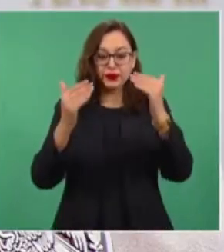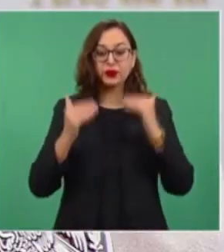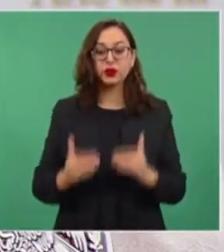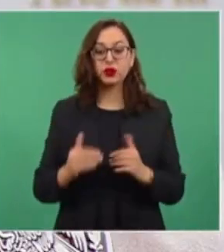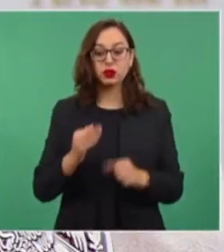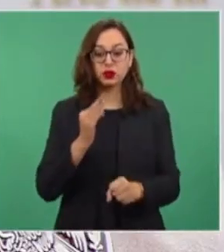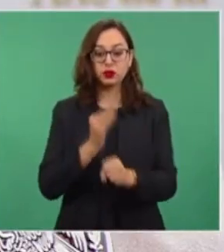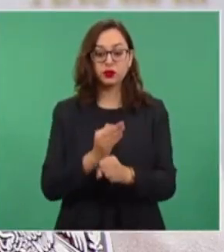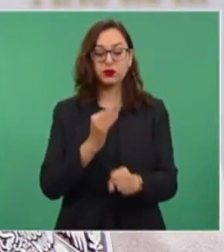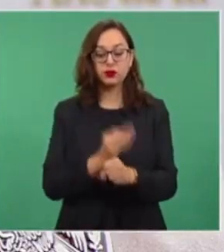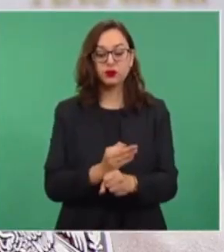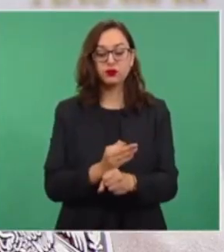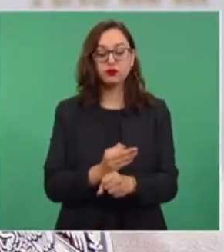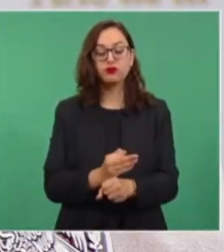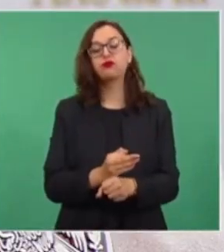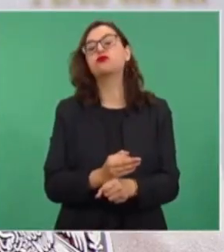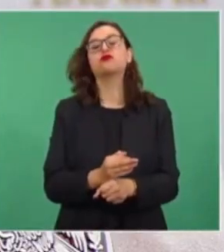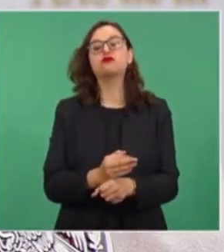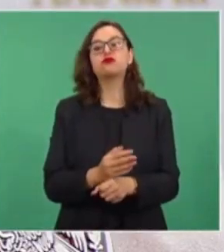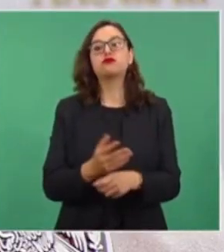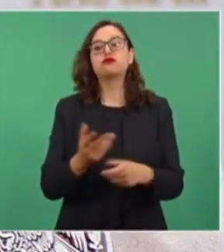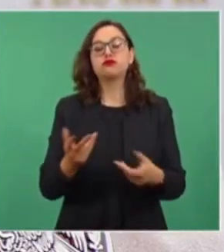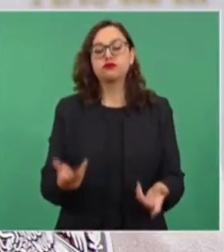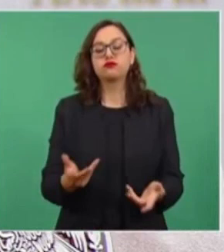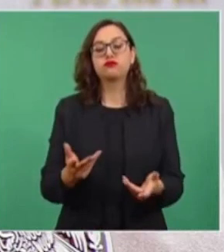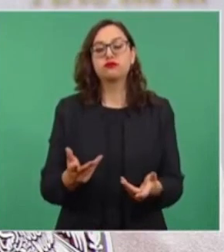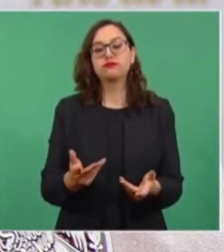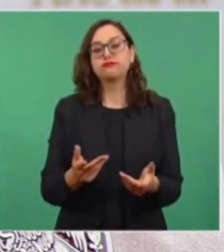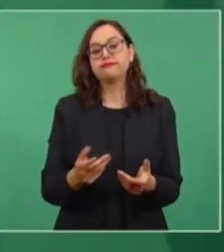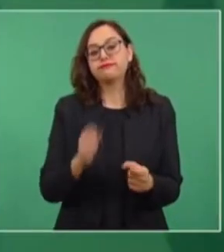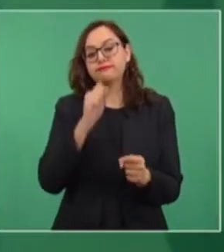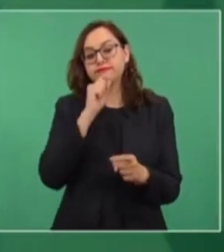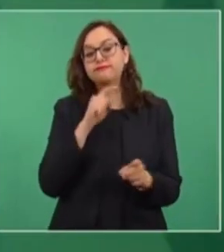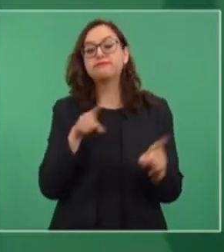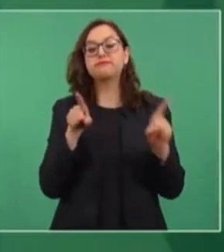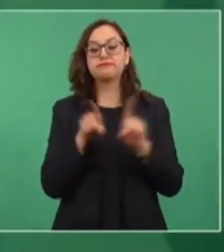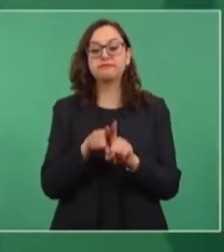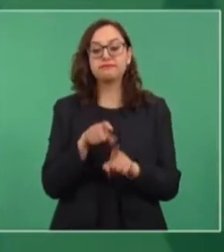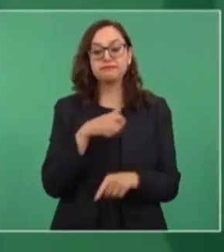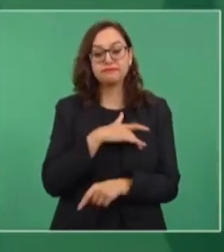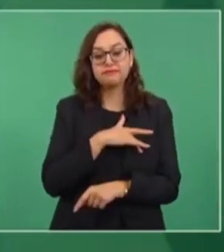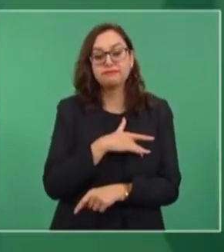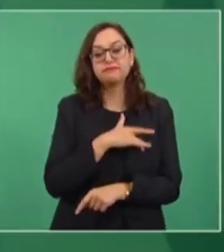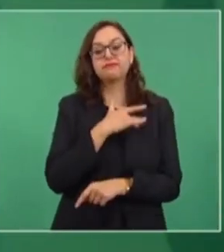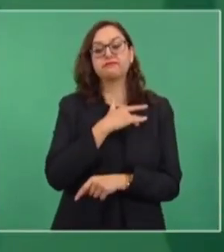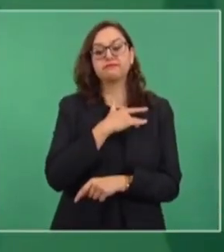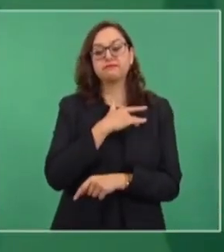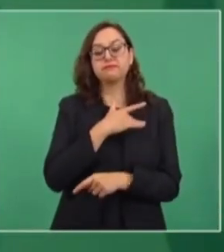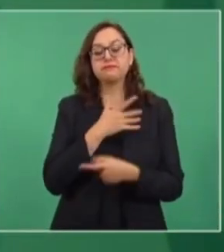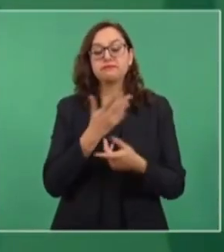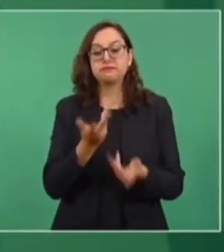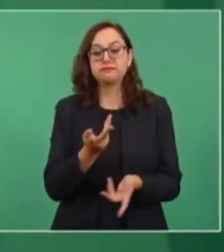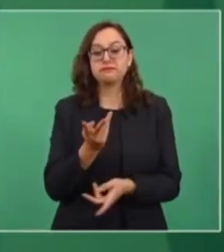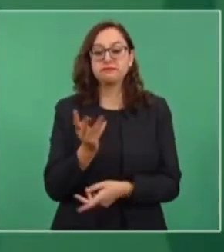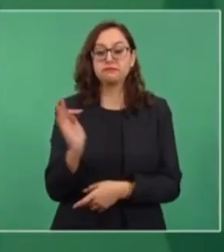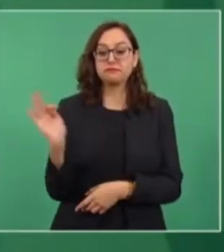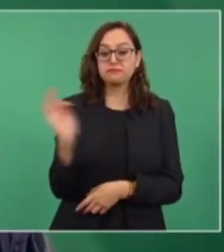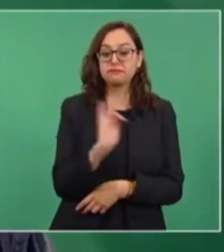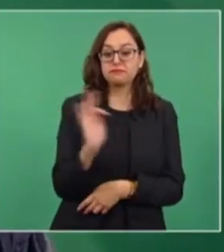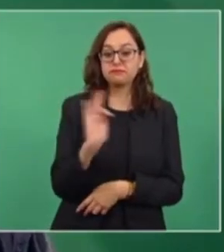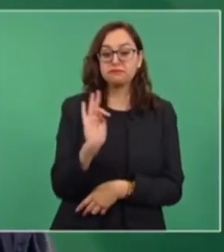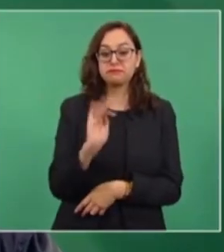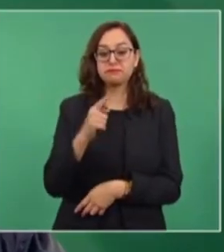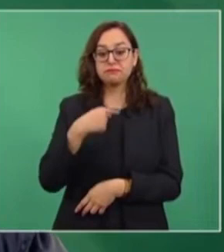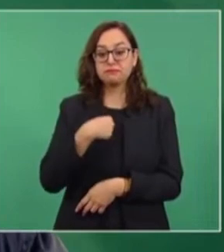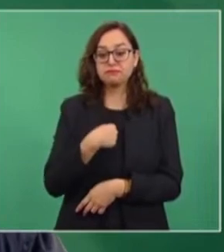indicando que sería yo también un invitado de piedra si no hubiera yo propuesto